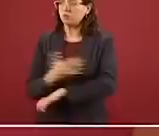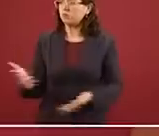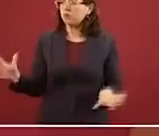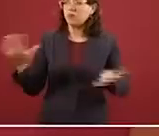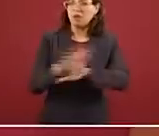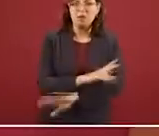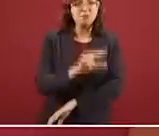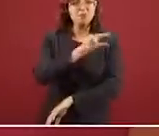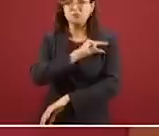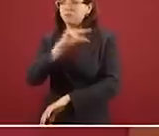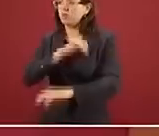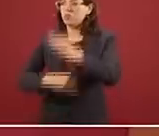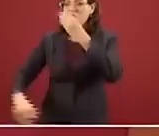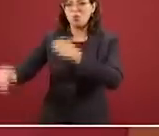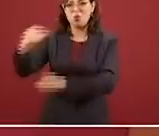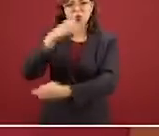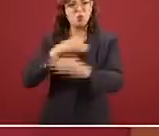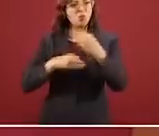Bueno,